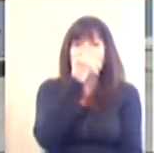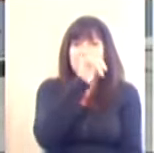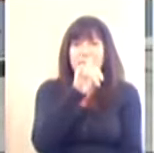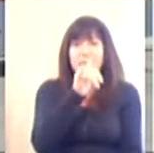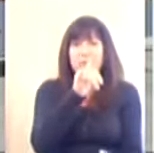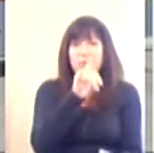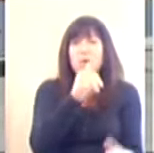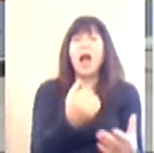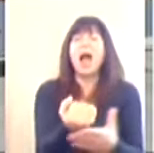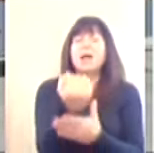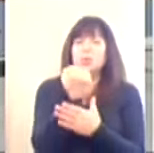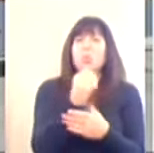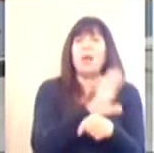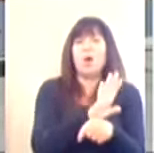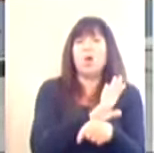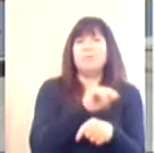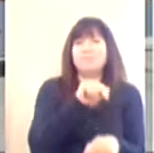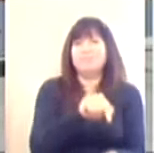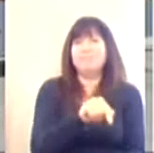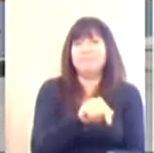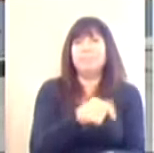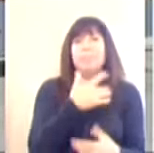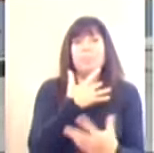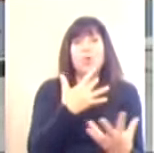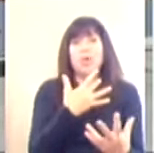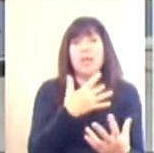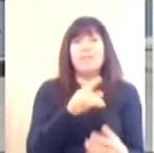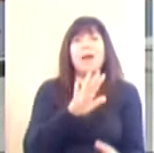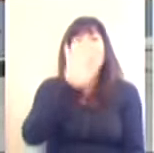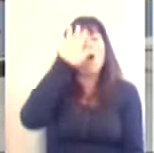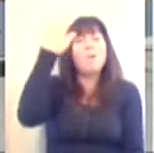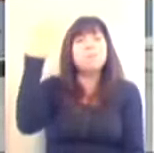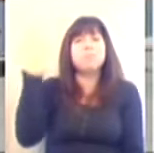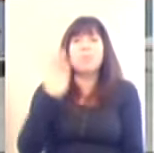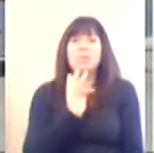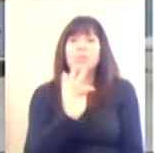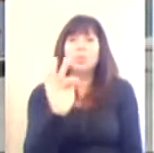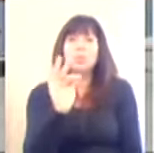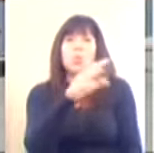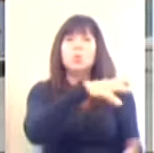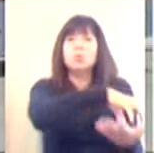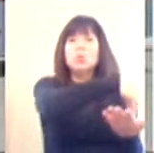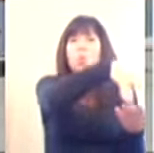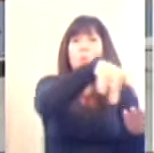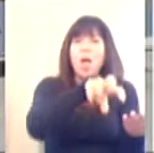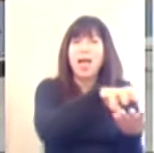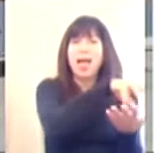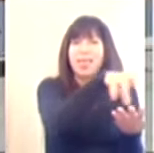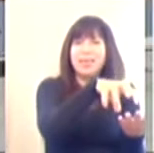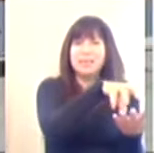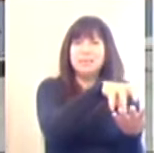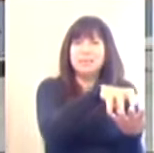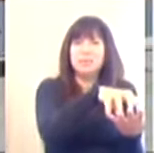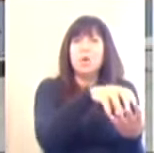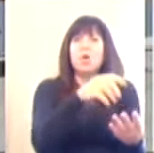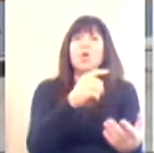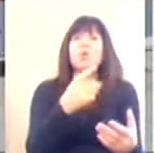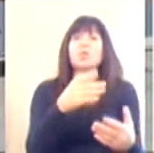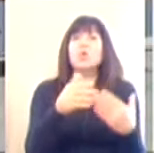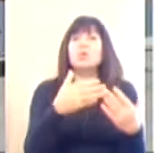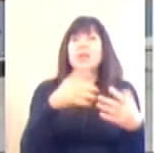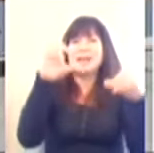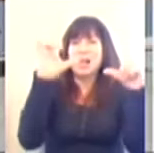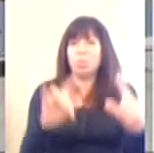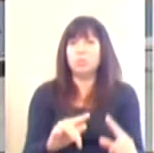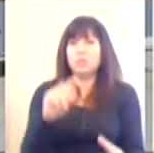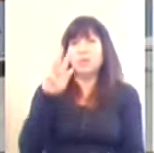sanitaria del COVID-19. Porque vamos a poder soñar con ciudades donde vamos a poder reducir el